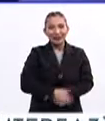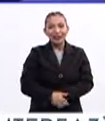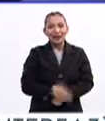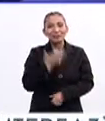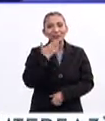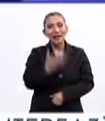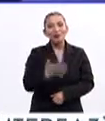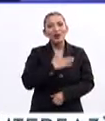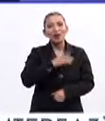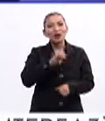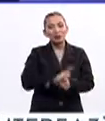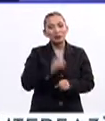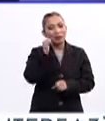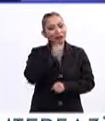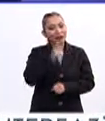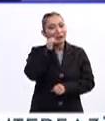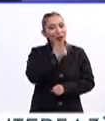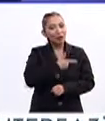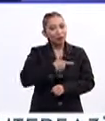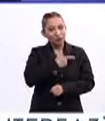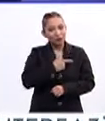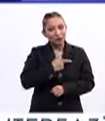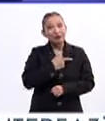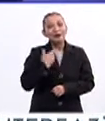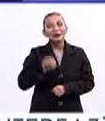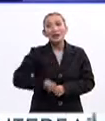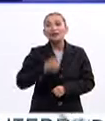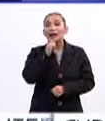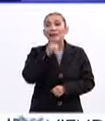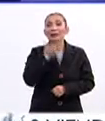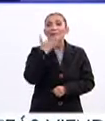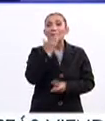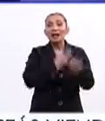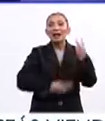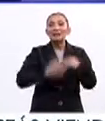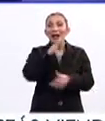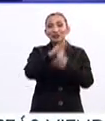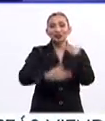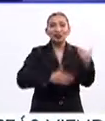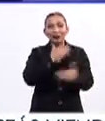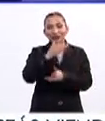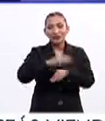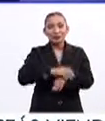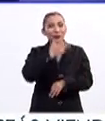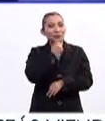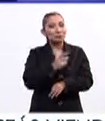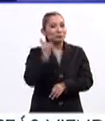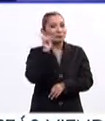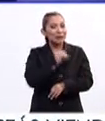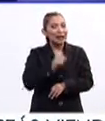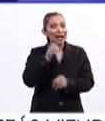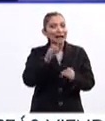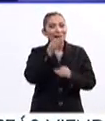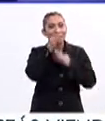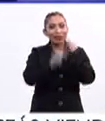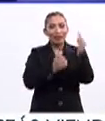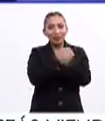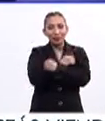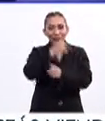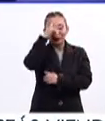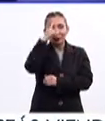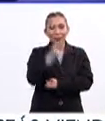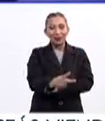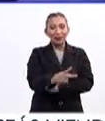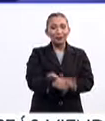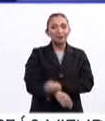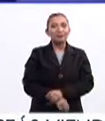Muy bien, Omar, muy buenos días. Como siempre es un placer saludarte, pero sobre todo darles la bienvenida a todas las amigas y amigos de la Agencia Informativa de Educación